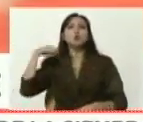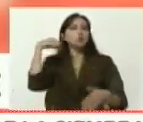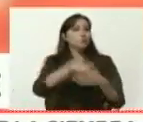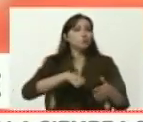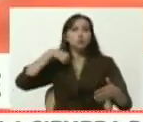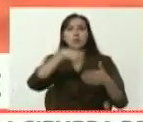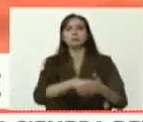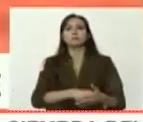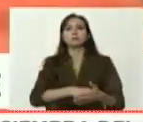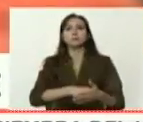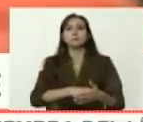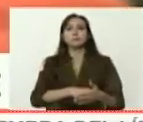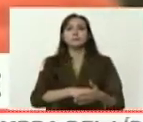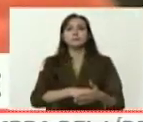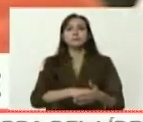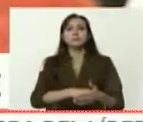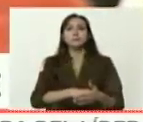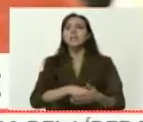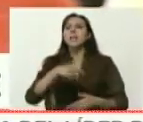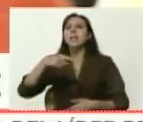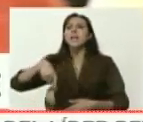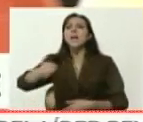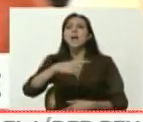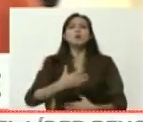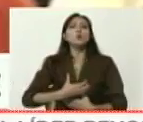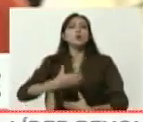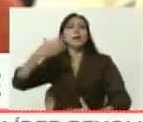Así es que esos guerrilleros,